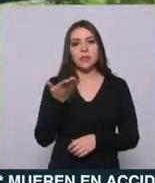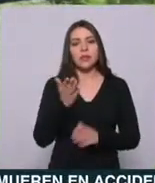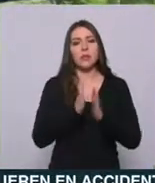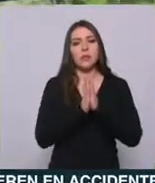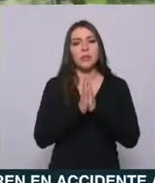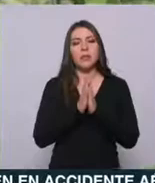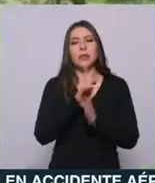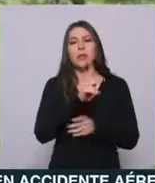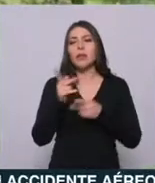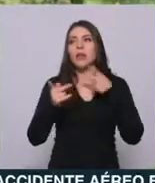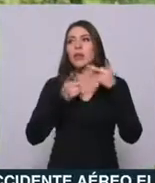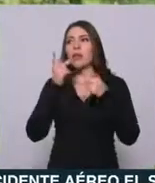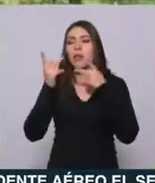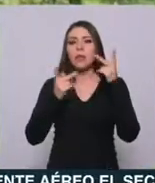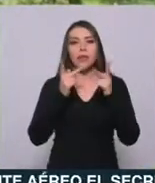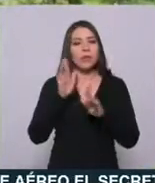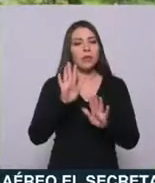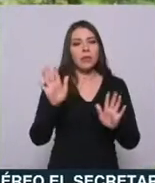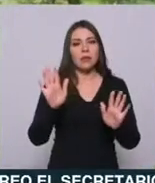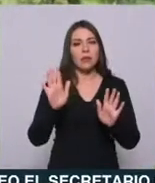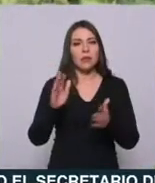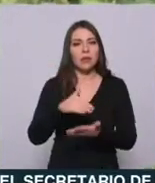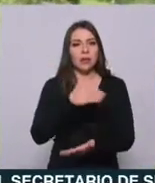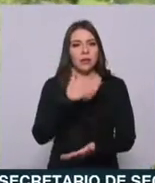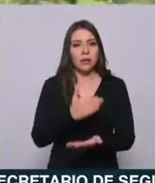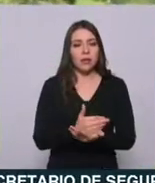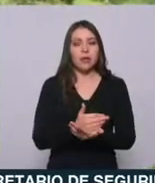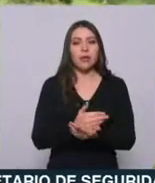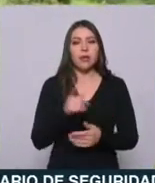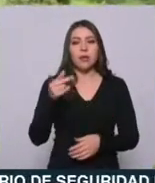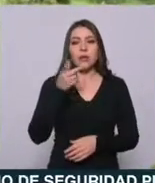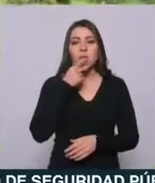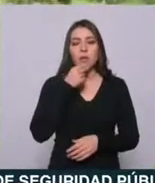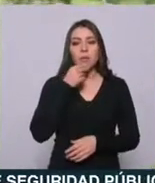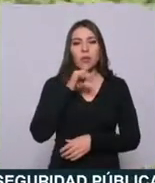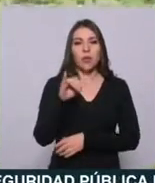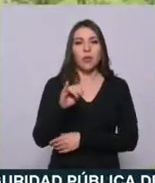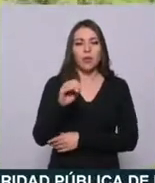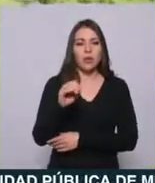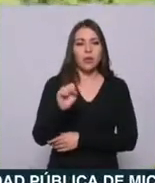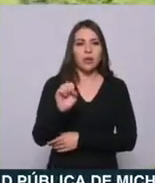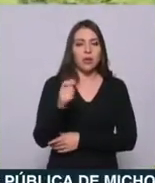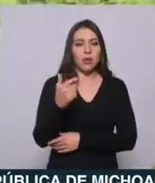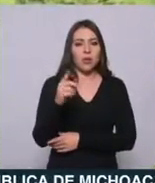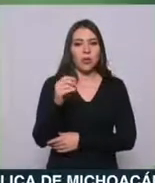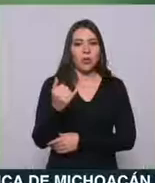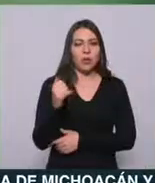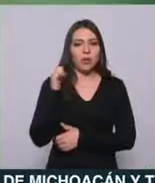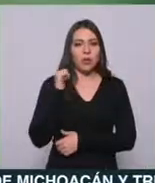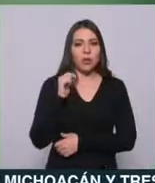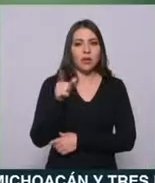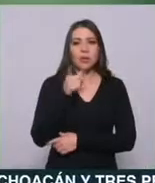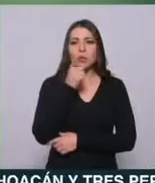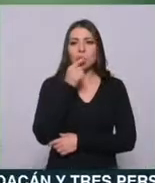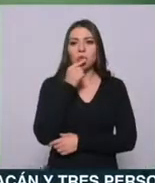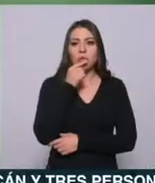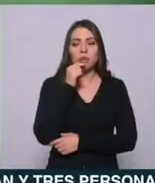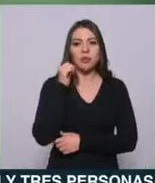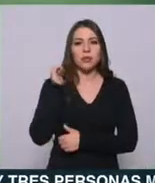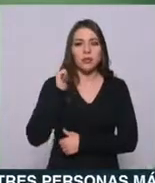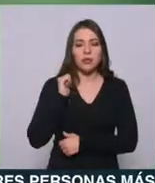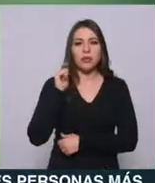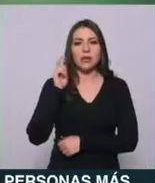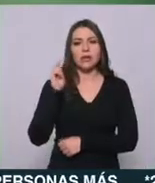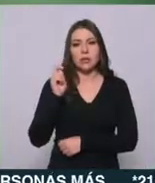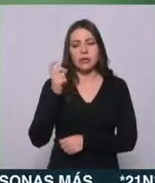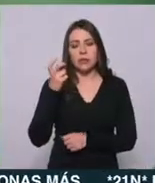las especulaciones. Obviamente el cargo que tenía José Martín Godoy Castro como secretario de Seguridad, pues es un cargo